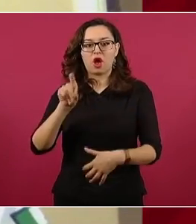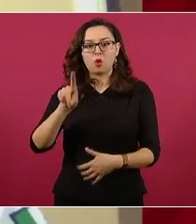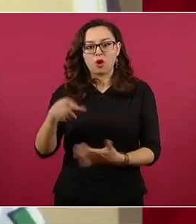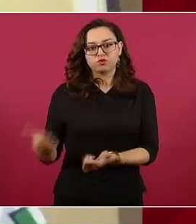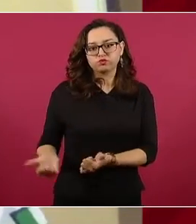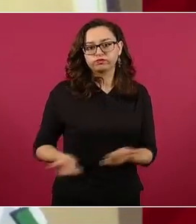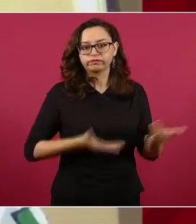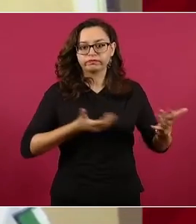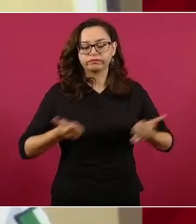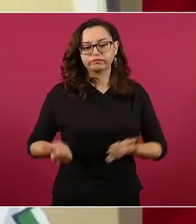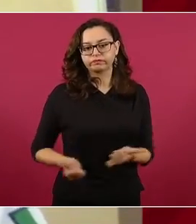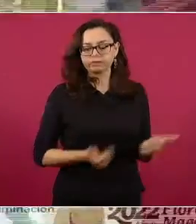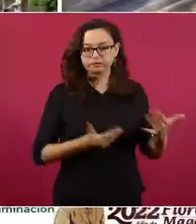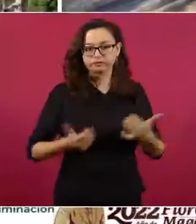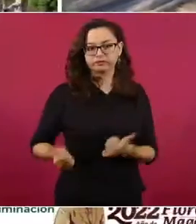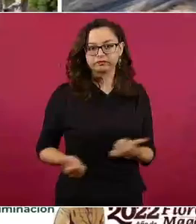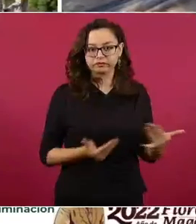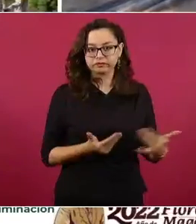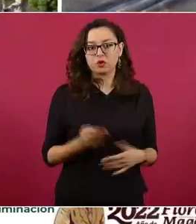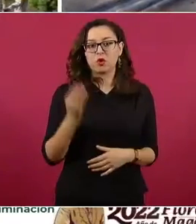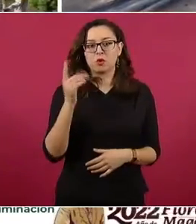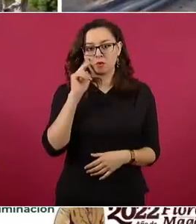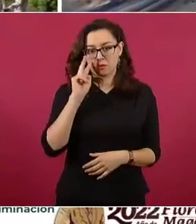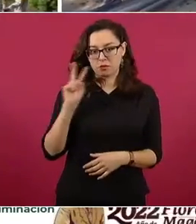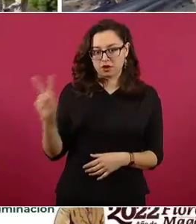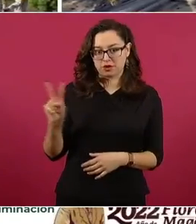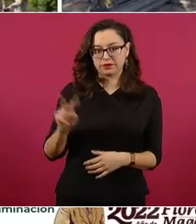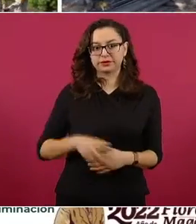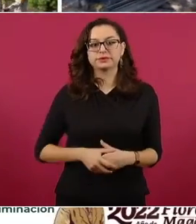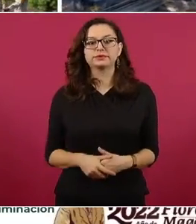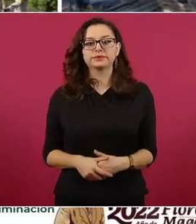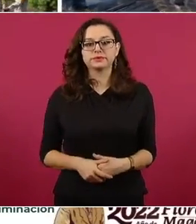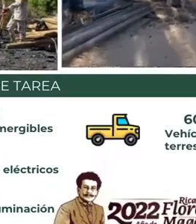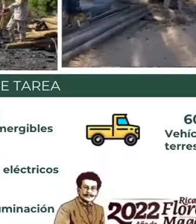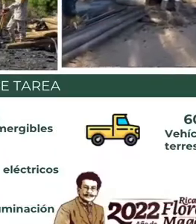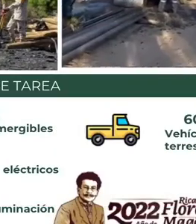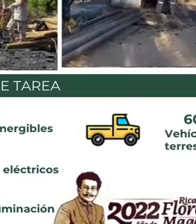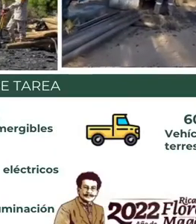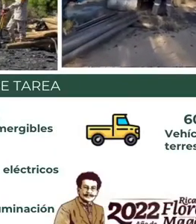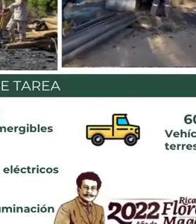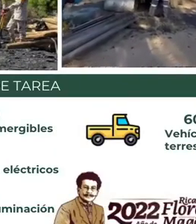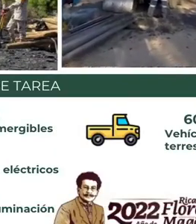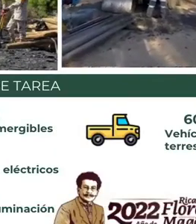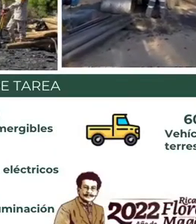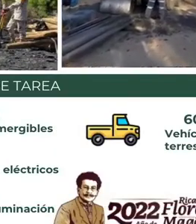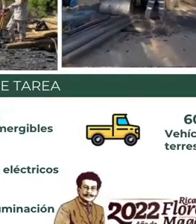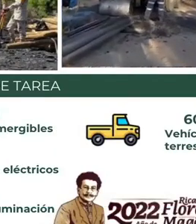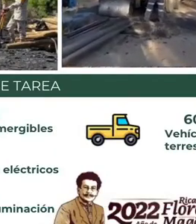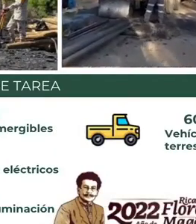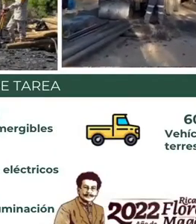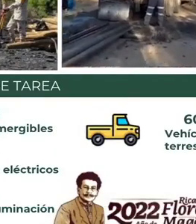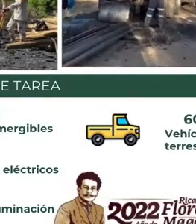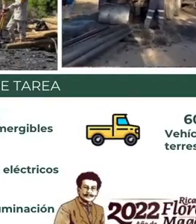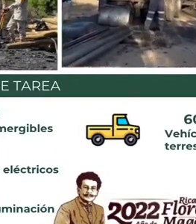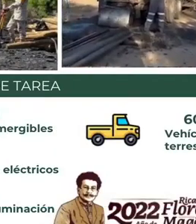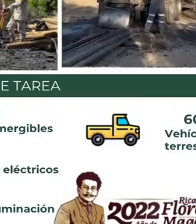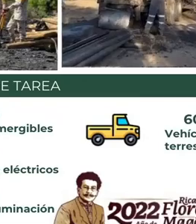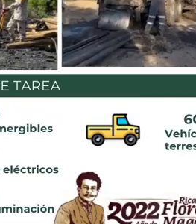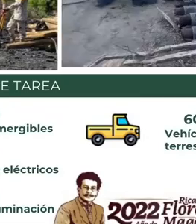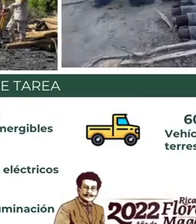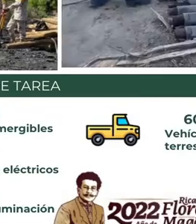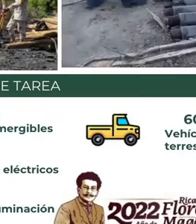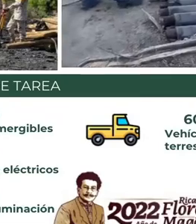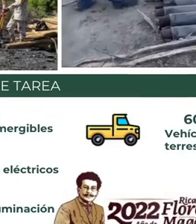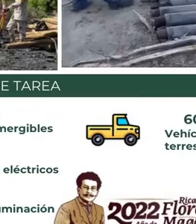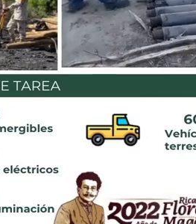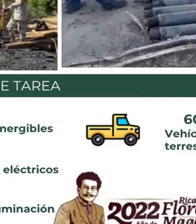cuales 9 son de Conagua, 5 de compañías mineras y 2 que provienen de la Ciudad de México. El